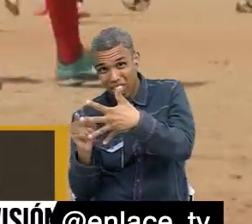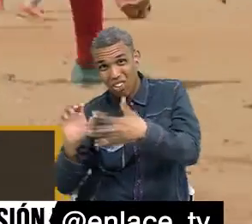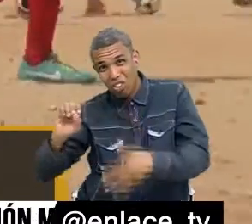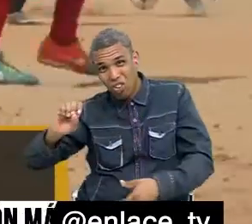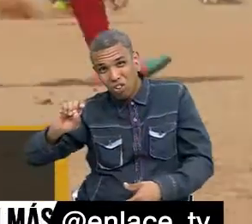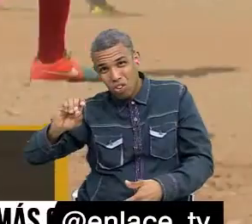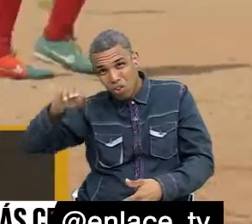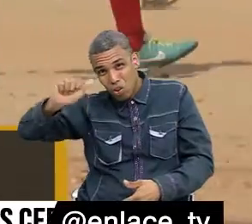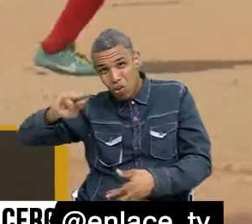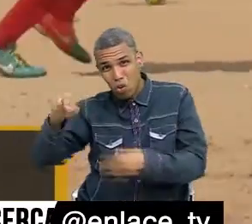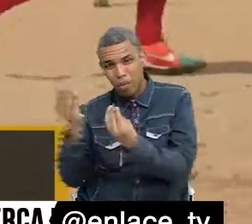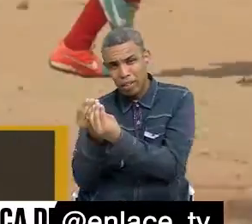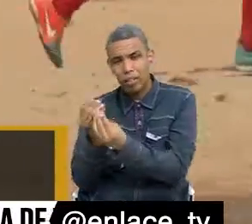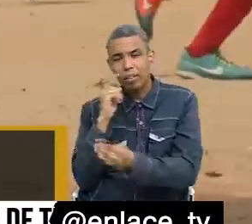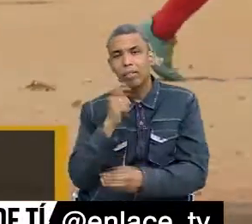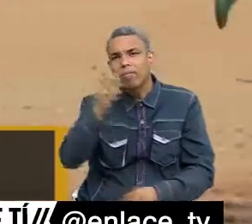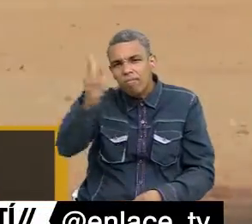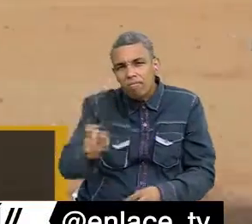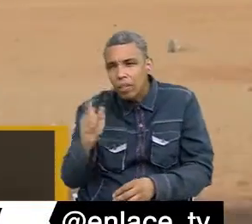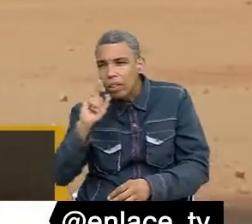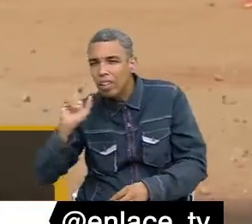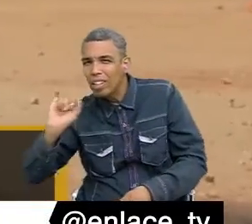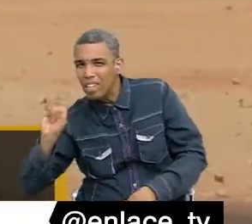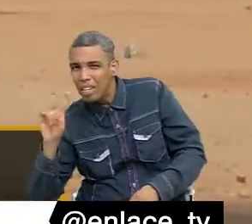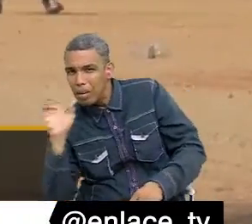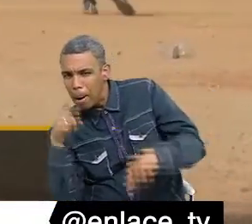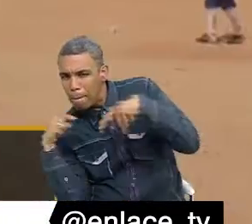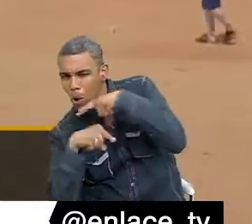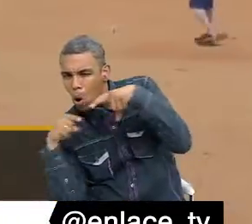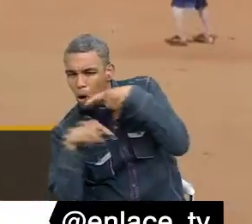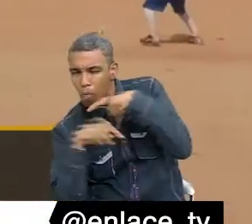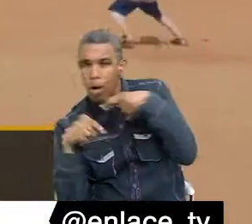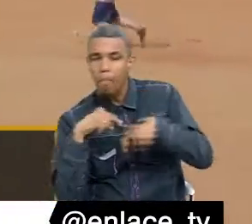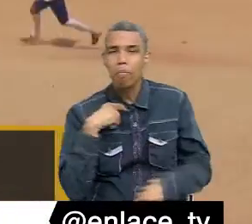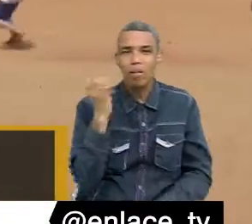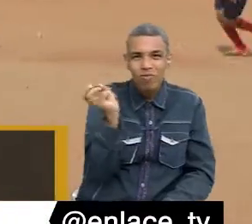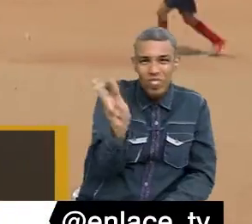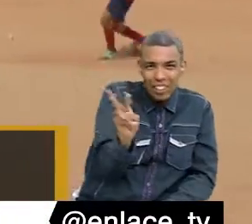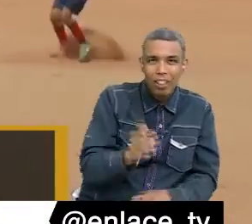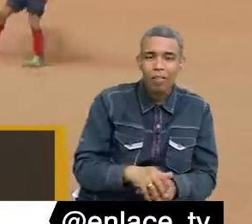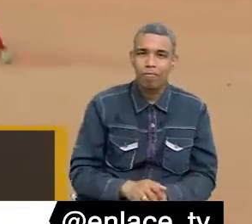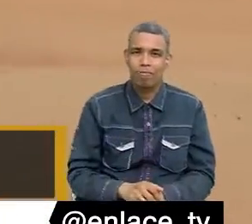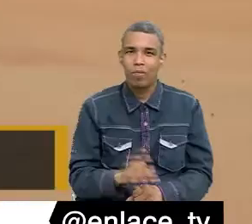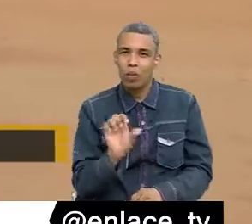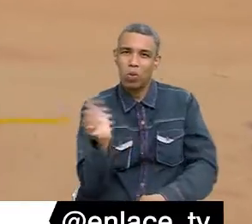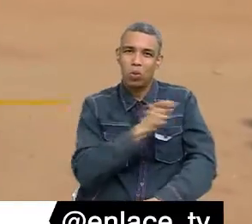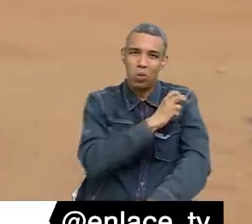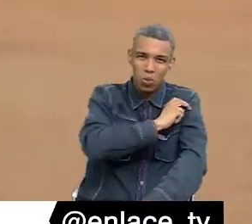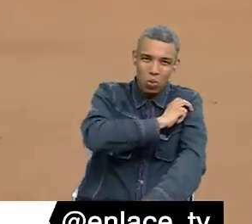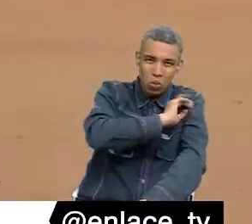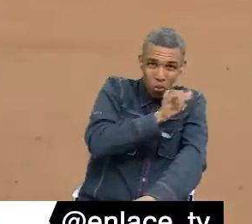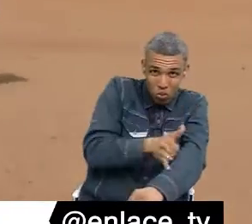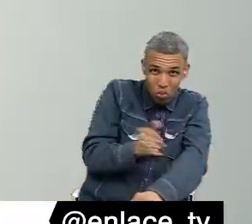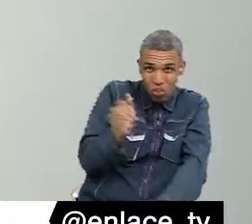goleadores es liderada por Iván Arroyo de Real Sociedad con 13 anotaciones y Darío Florian de Yondó con 9